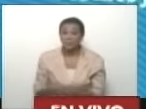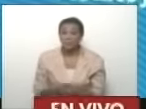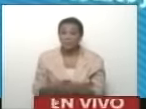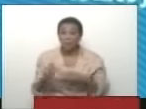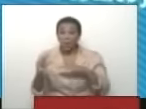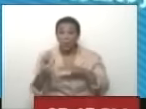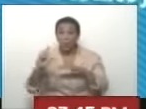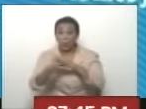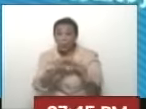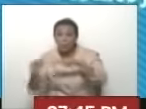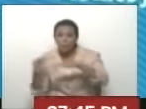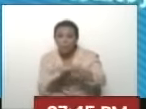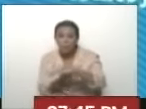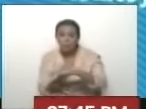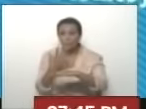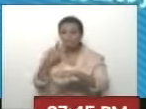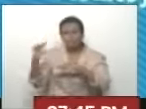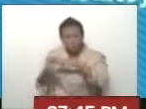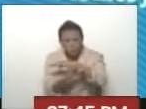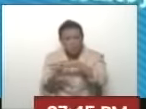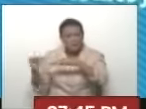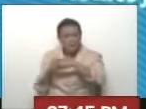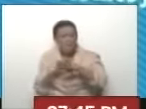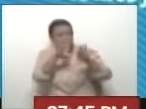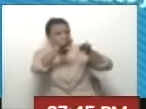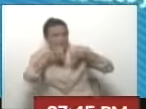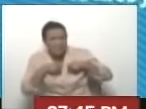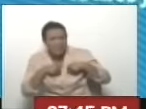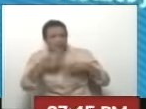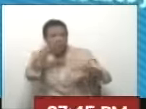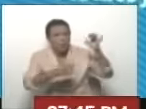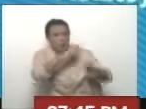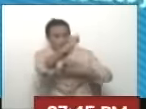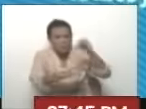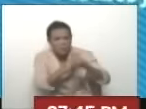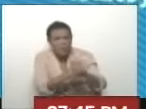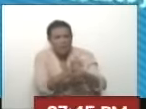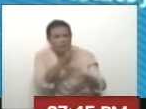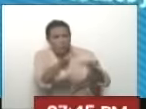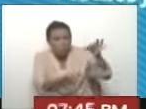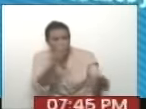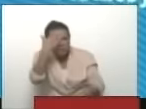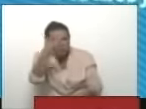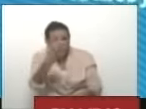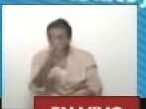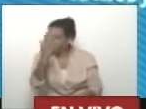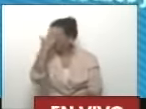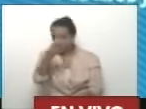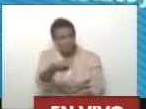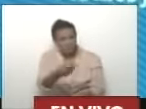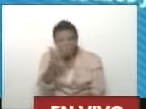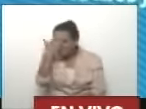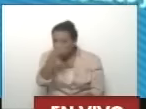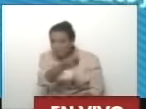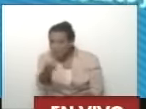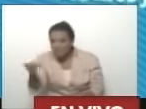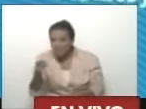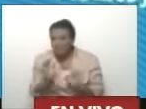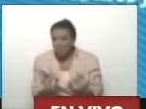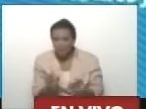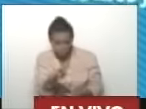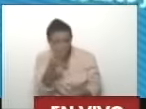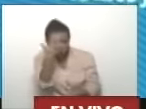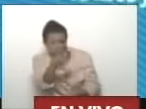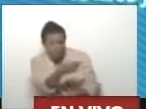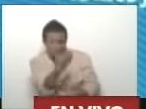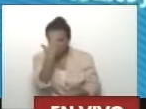Guyana, nada más y nada menos. ¿Ustedes sabían esto? Ustedes no lo sabían. ¿Tú lo